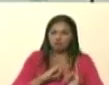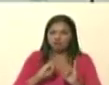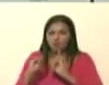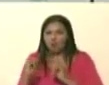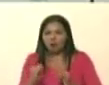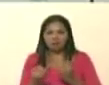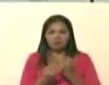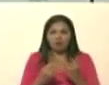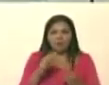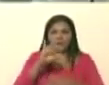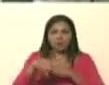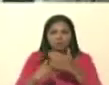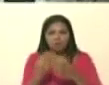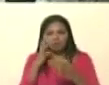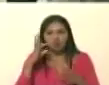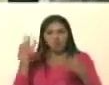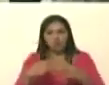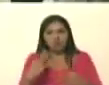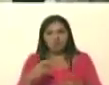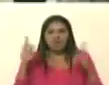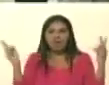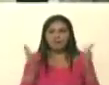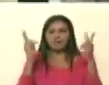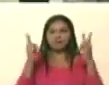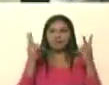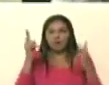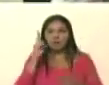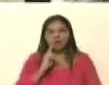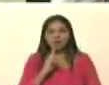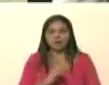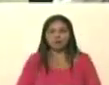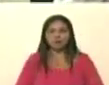por su proyecto original que viva bolívar